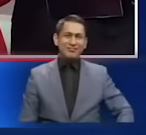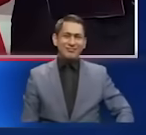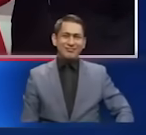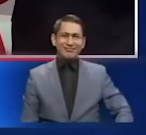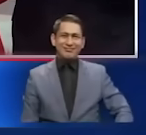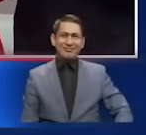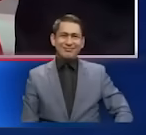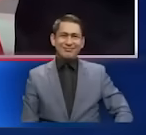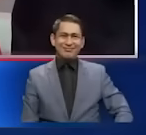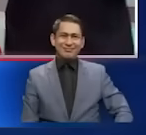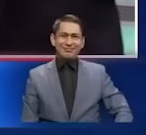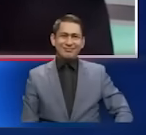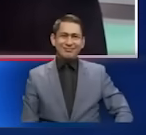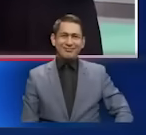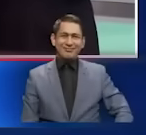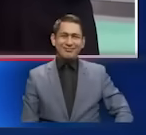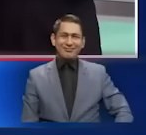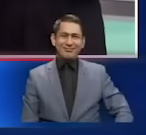Gracias.